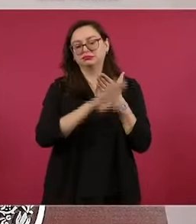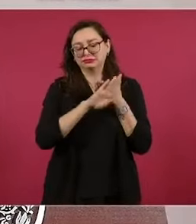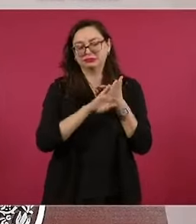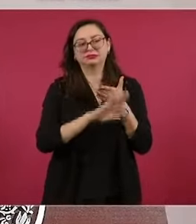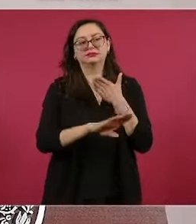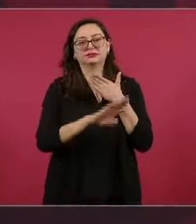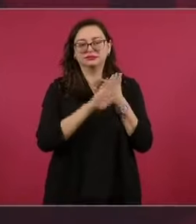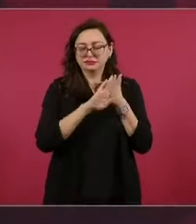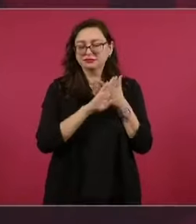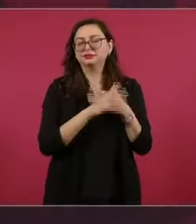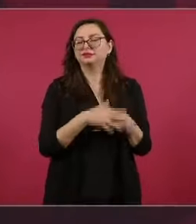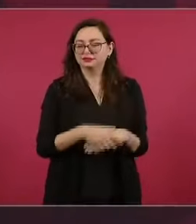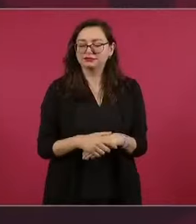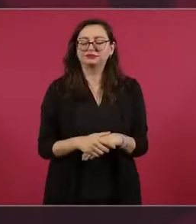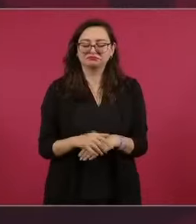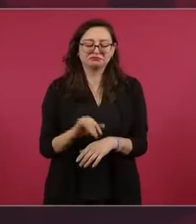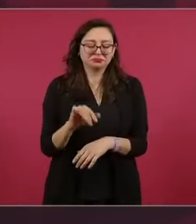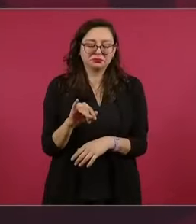cizaña y